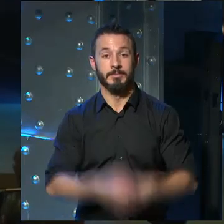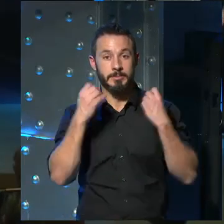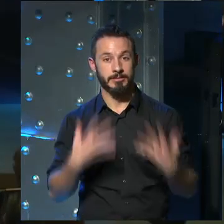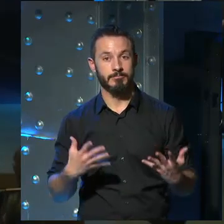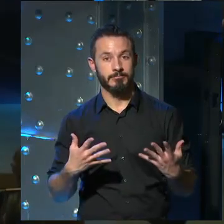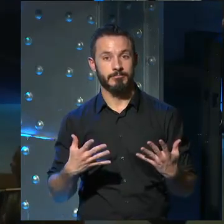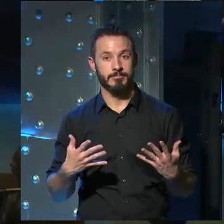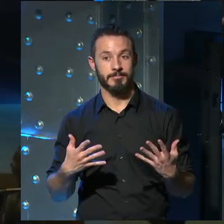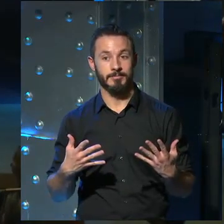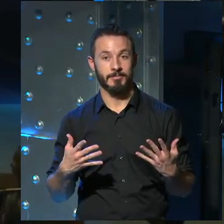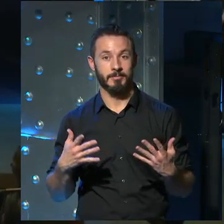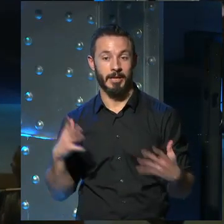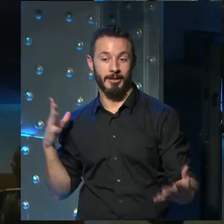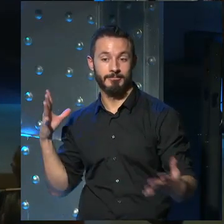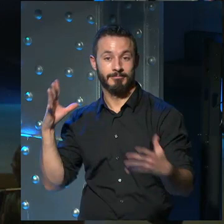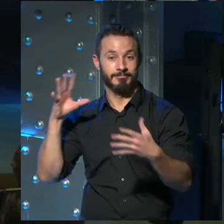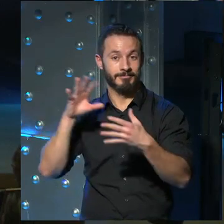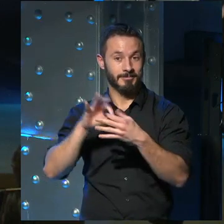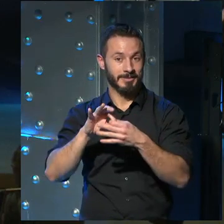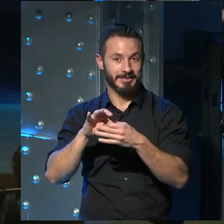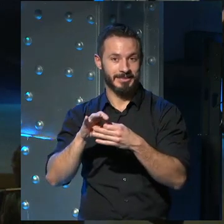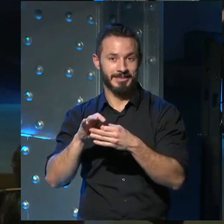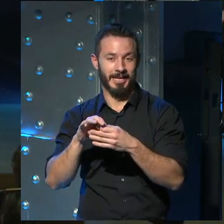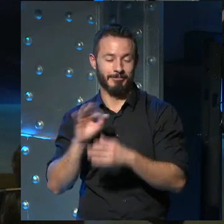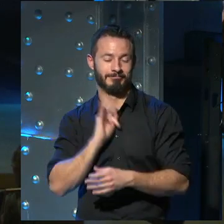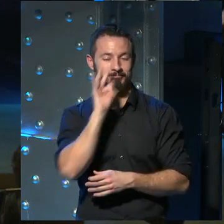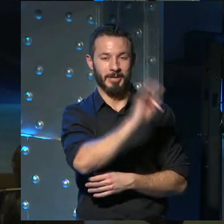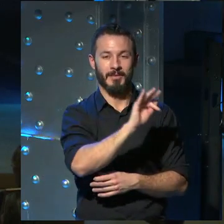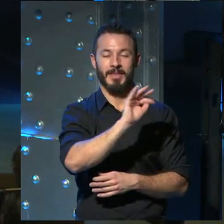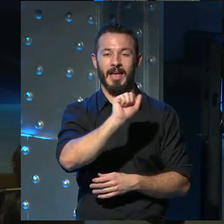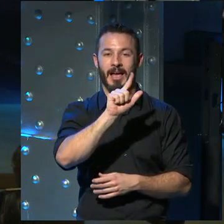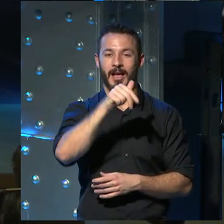Bien, para enlazar ya y dejar a Almudena tomar la palabra,